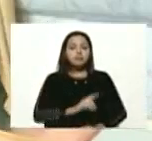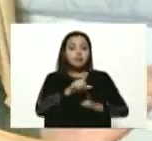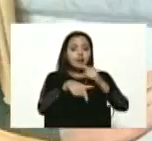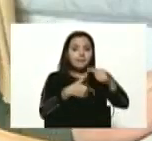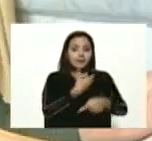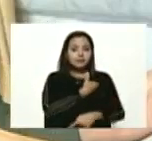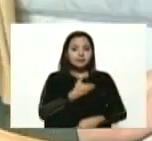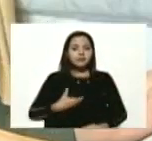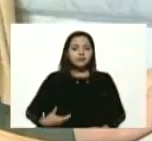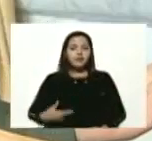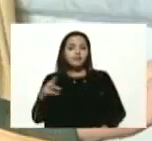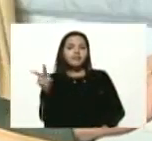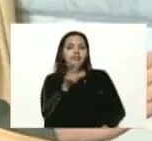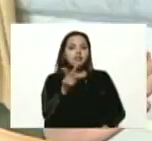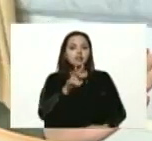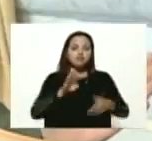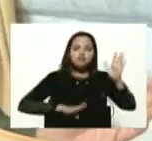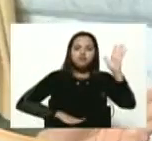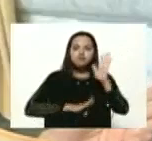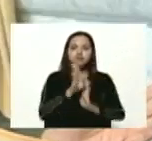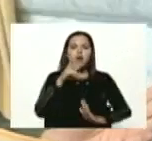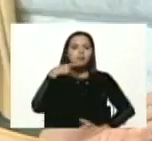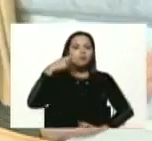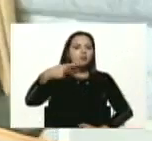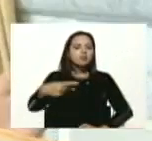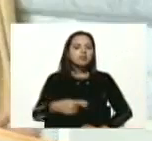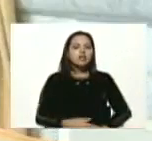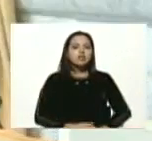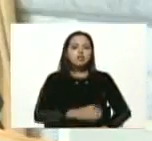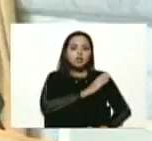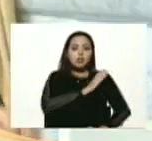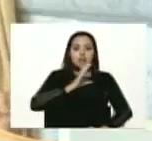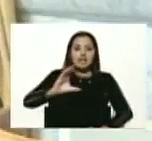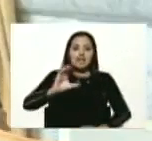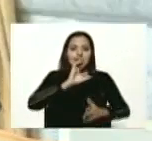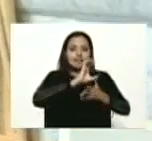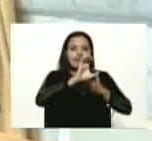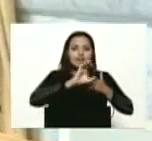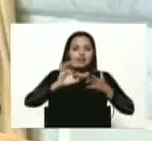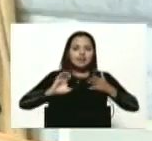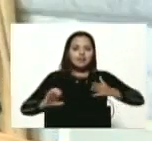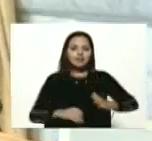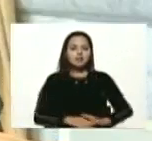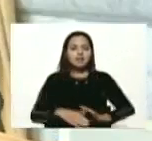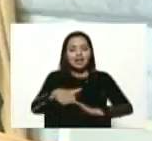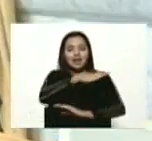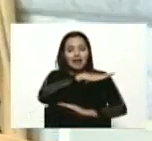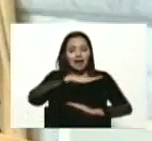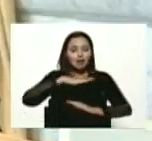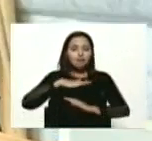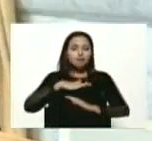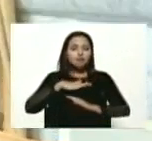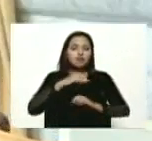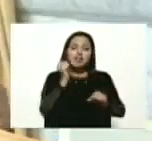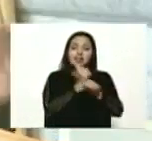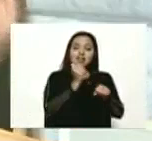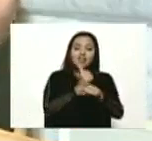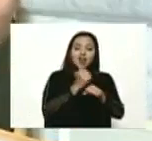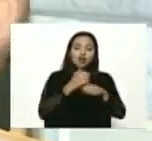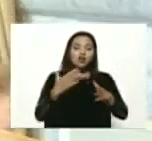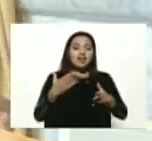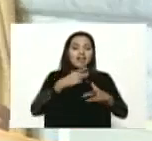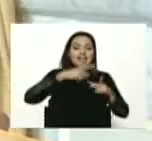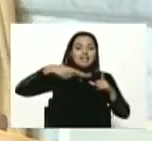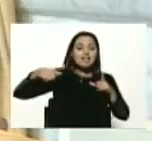presidente, Venezuela ha venido desarrollando una política de soberanía estratégica en el campo energético. Y es así que de